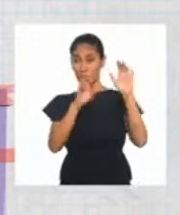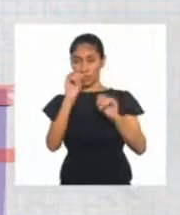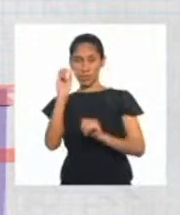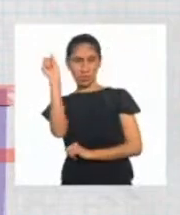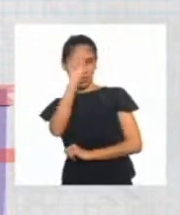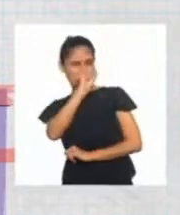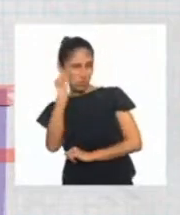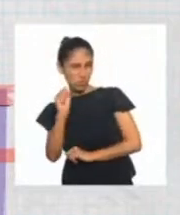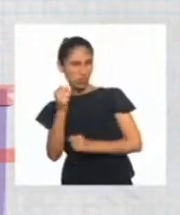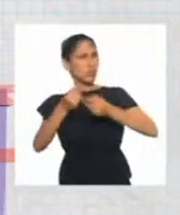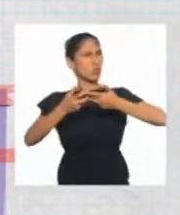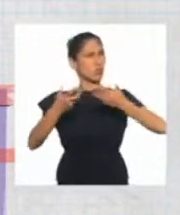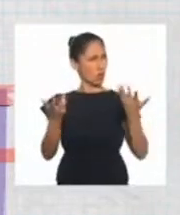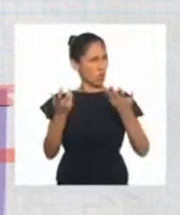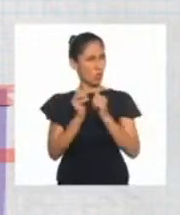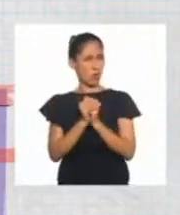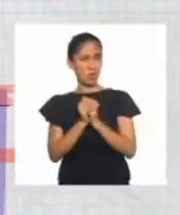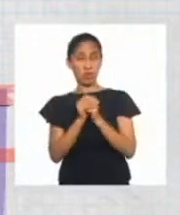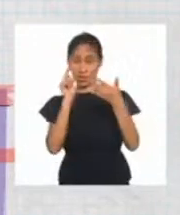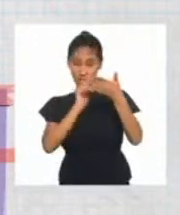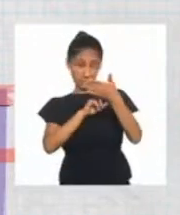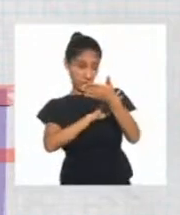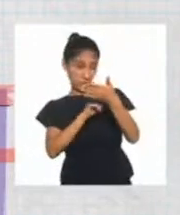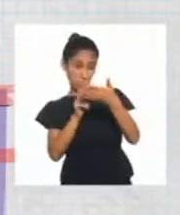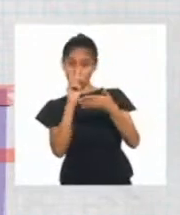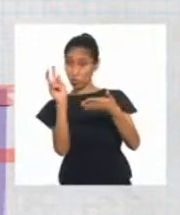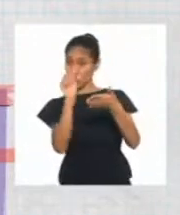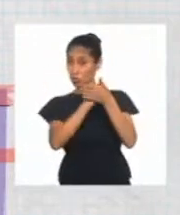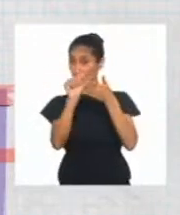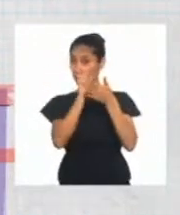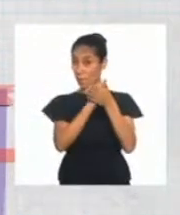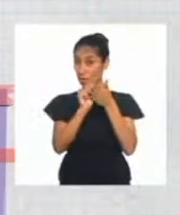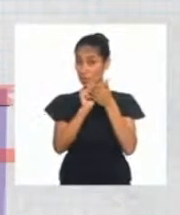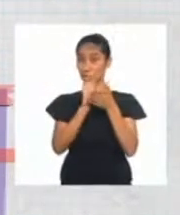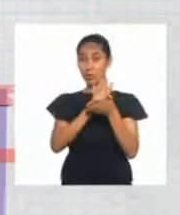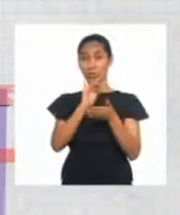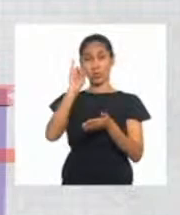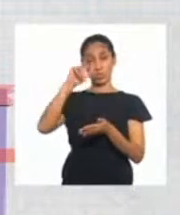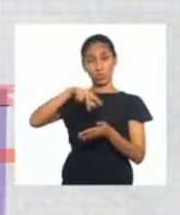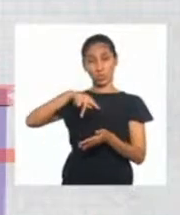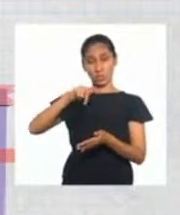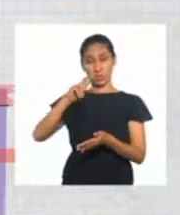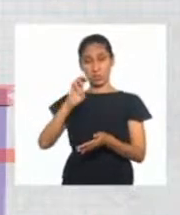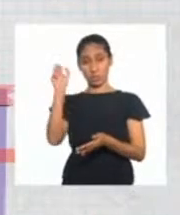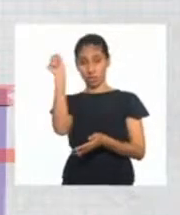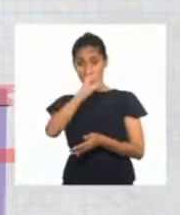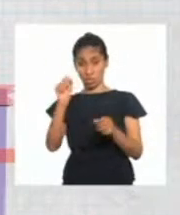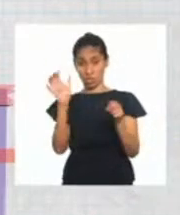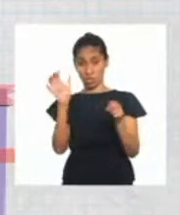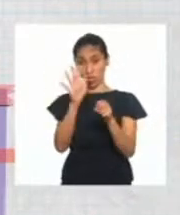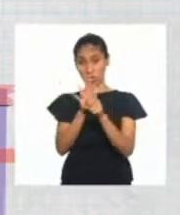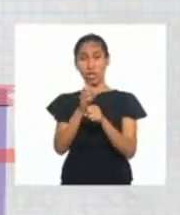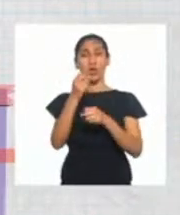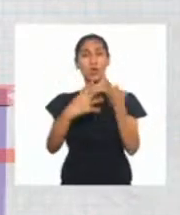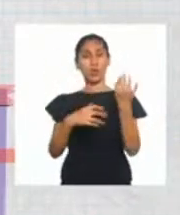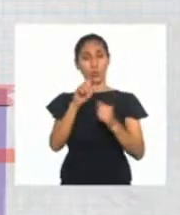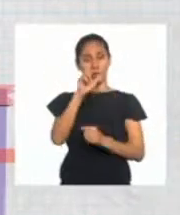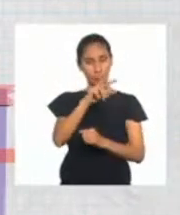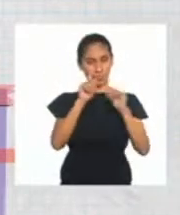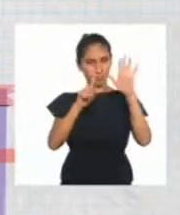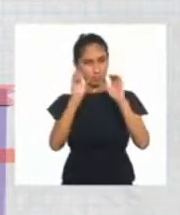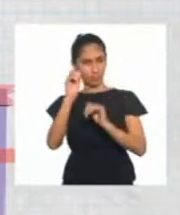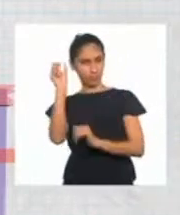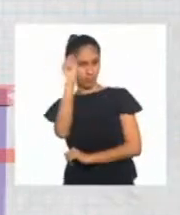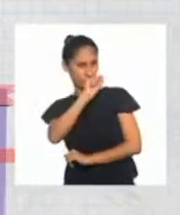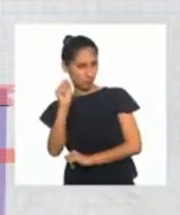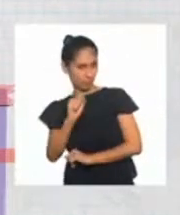6.360 soles. Es decir, que en estos 2 meses, el interés total es de 360